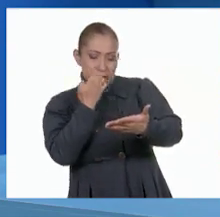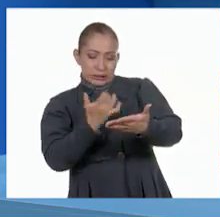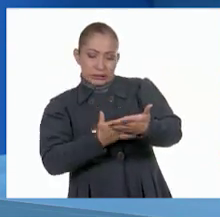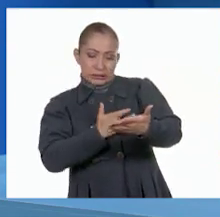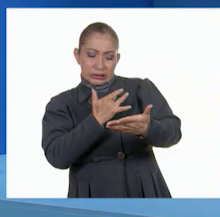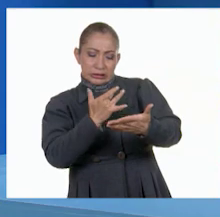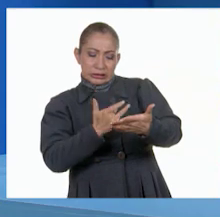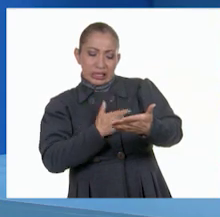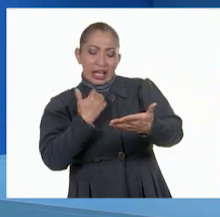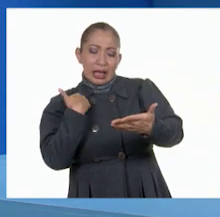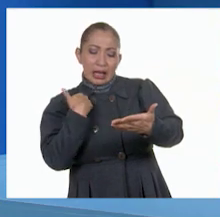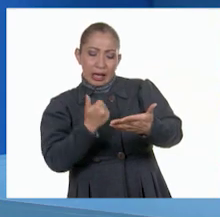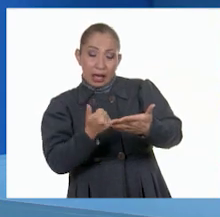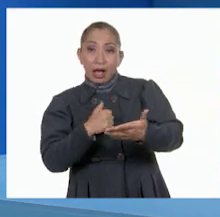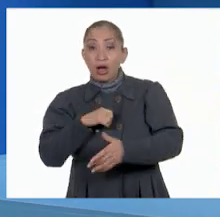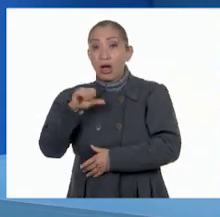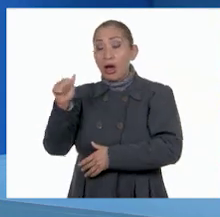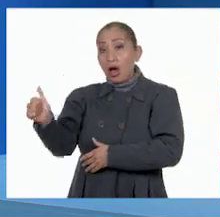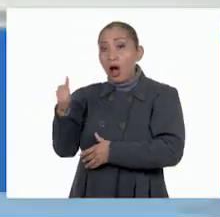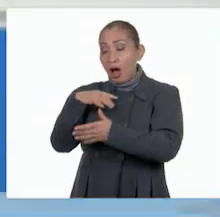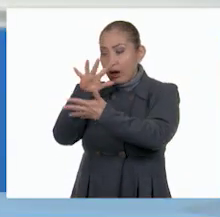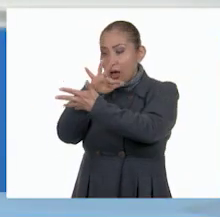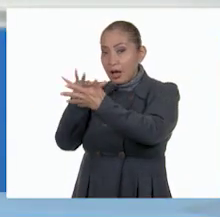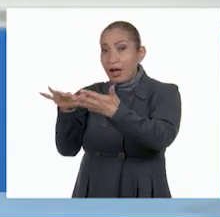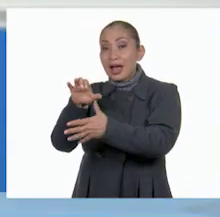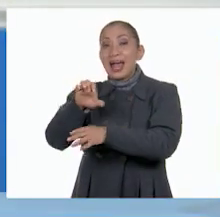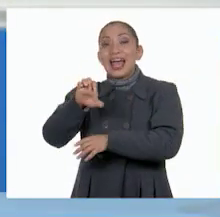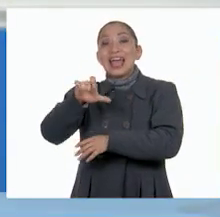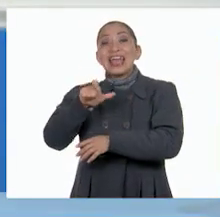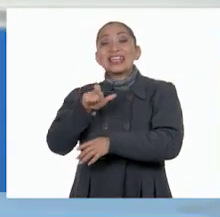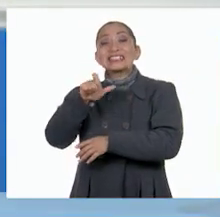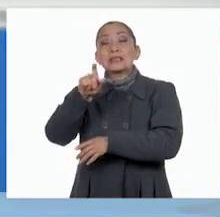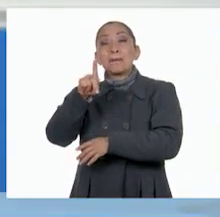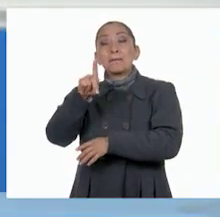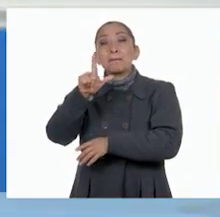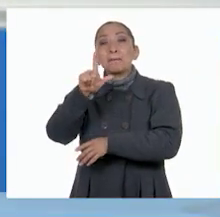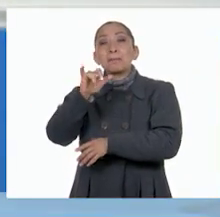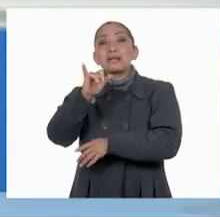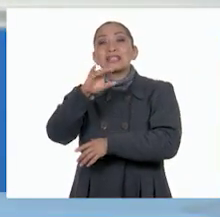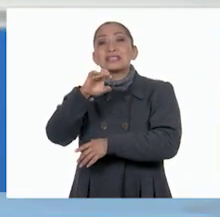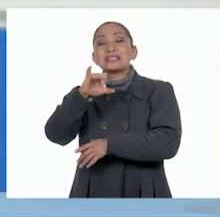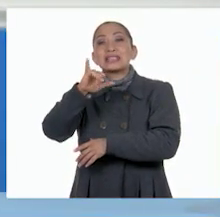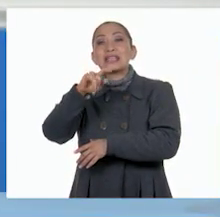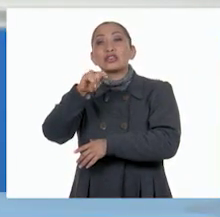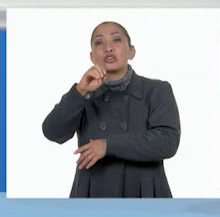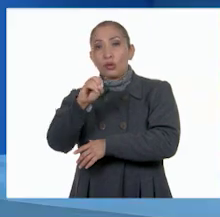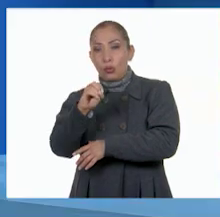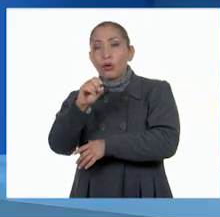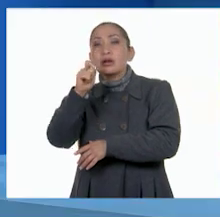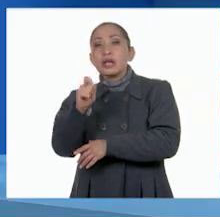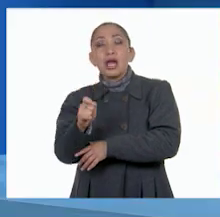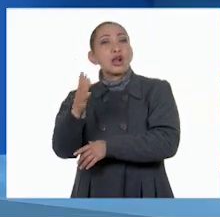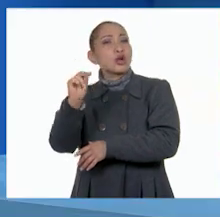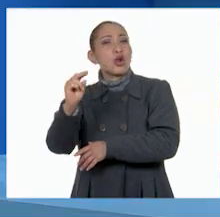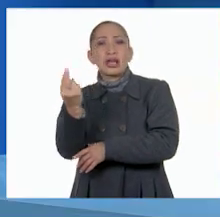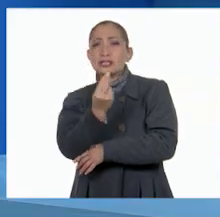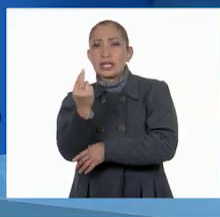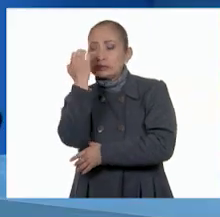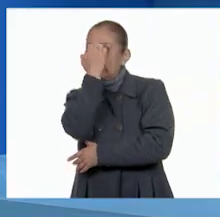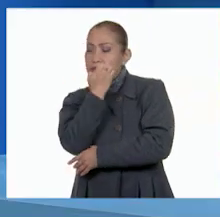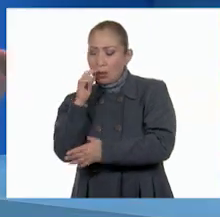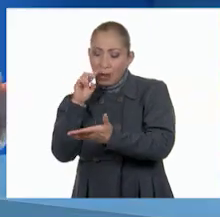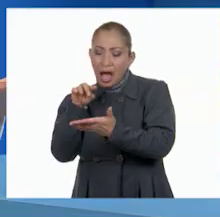Por otro lado, el mensaje de un texto es explícito cuando la información que contiene no requiere de